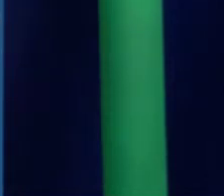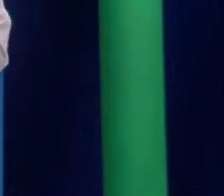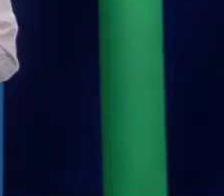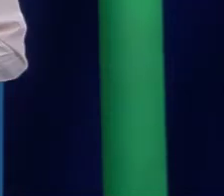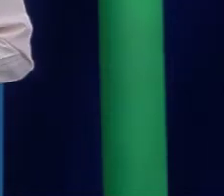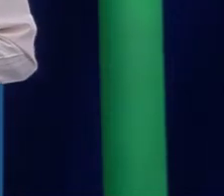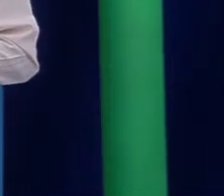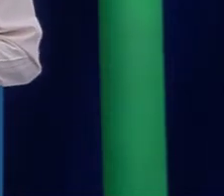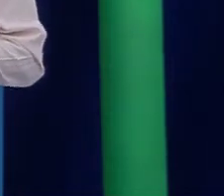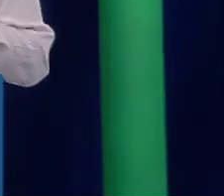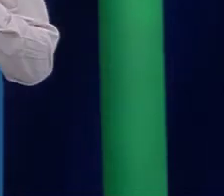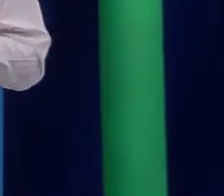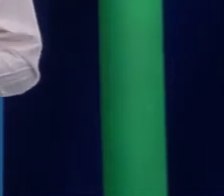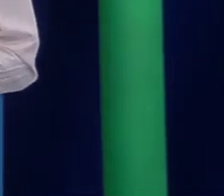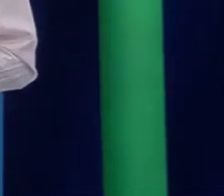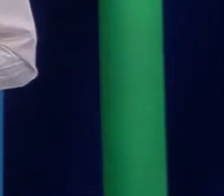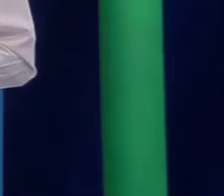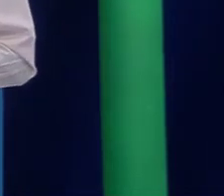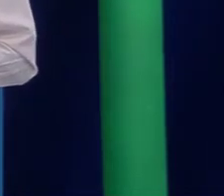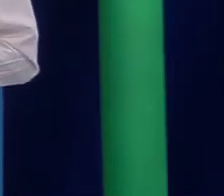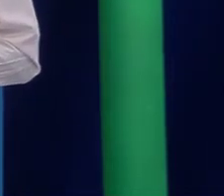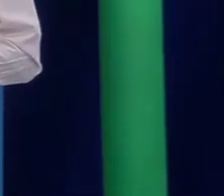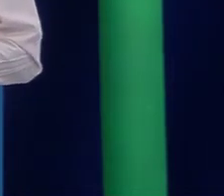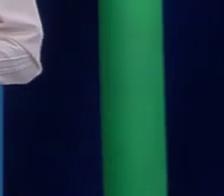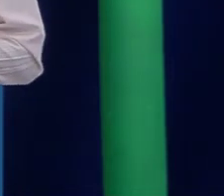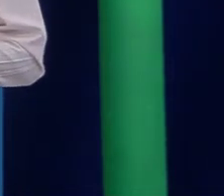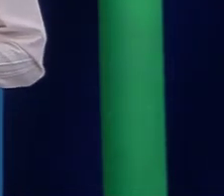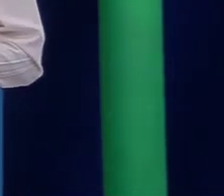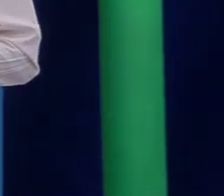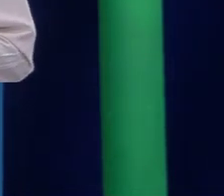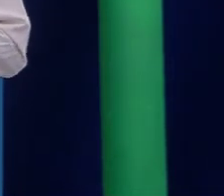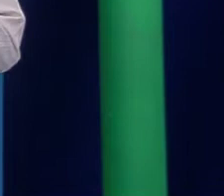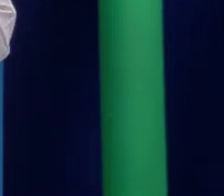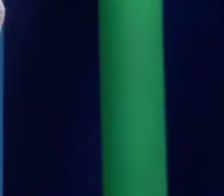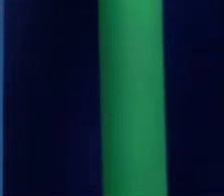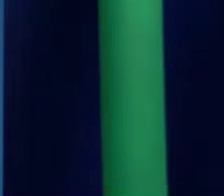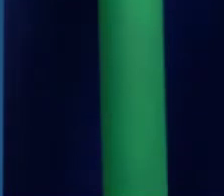toles mexicanos, kaila matilisli.